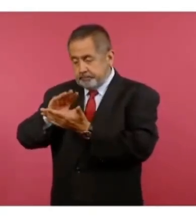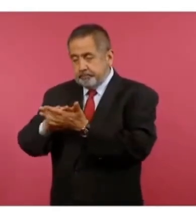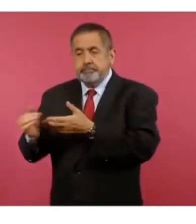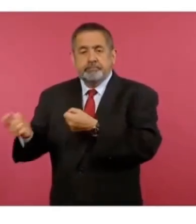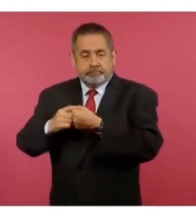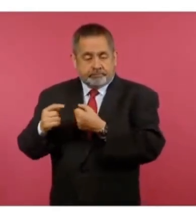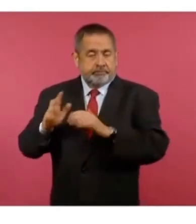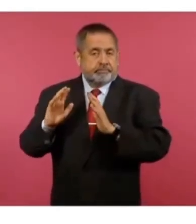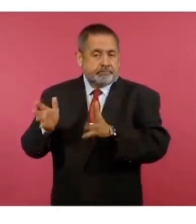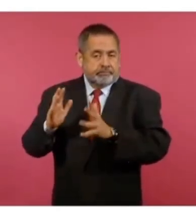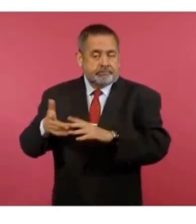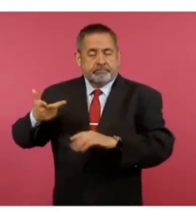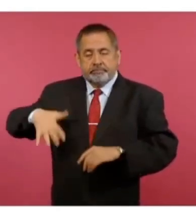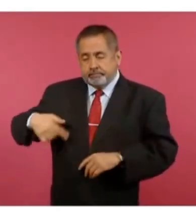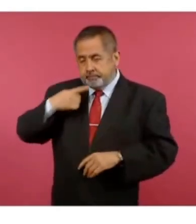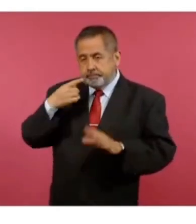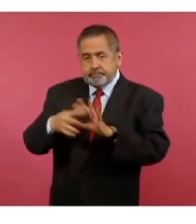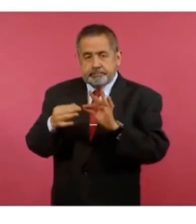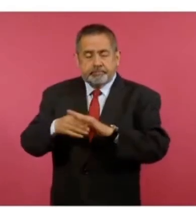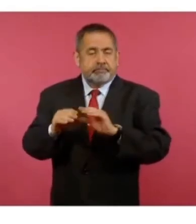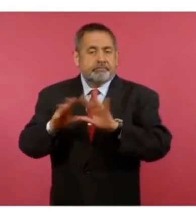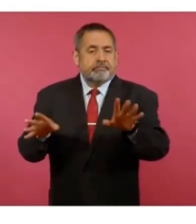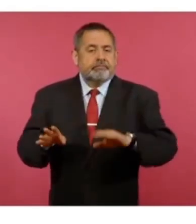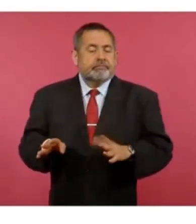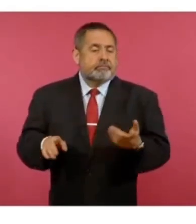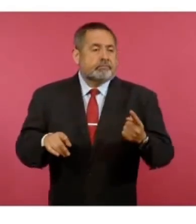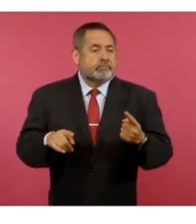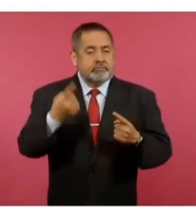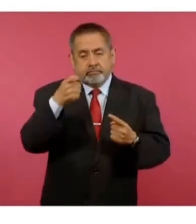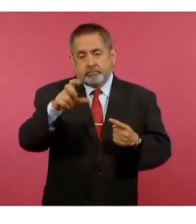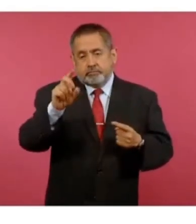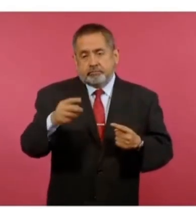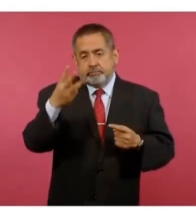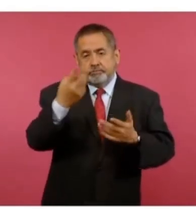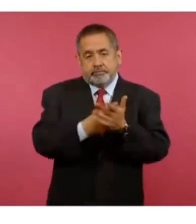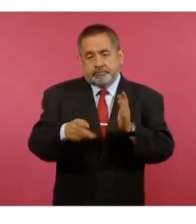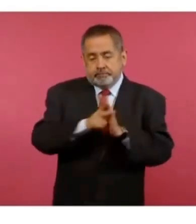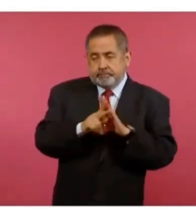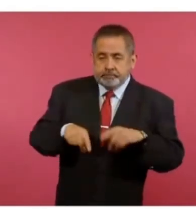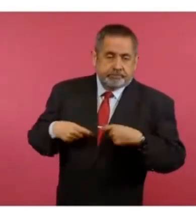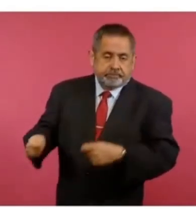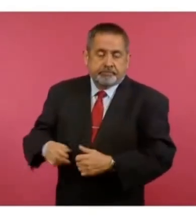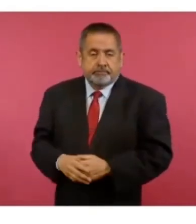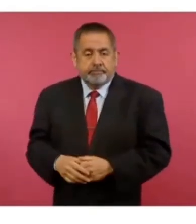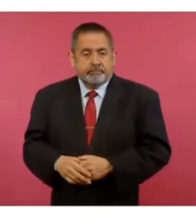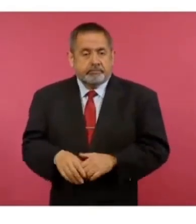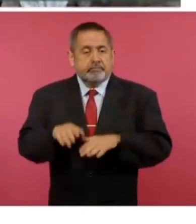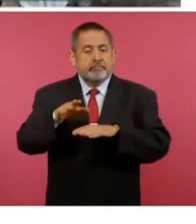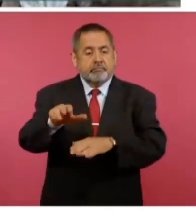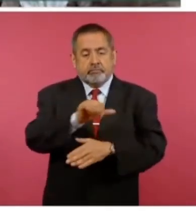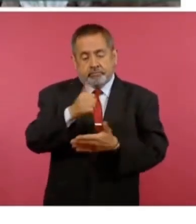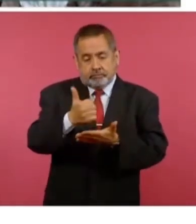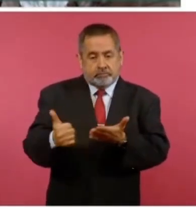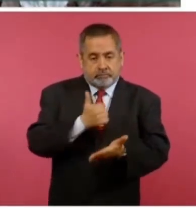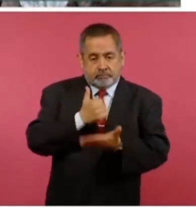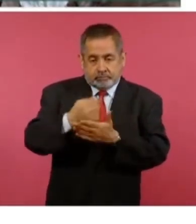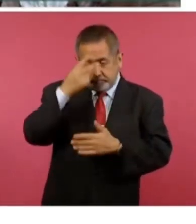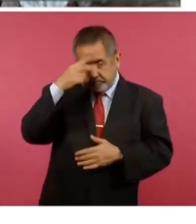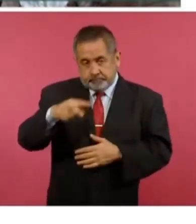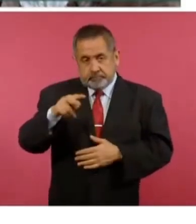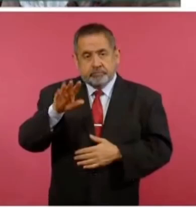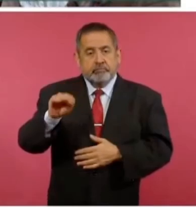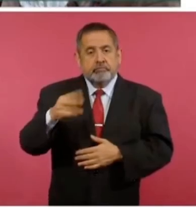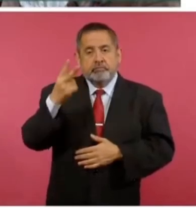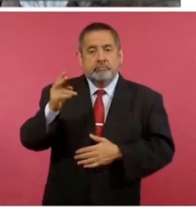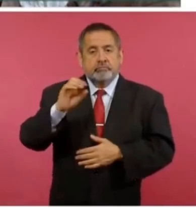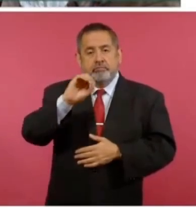estas especialidades que hemos mencionado, de las 133 plazas ofertadas. En el caso de la Ciudad de México, llevamos el 92% de